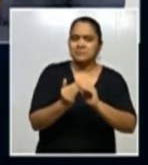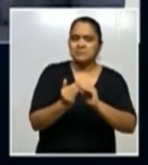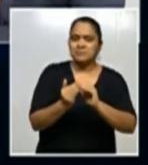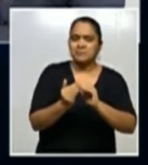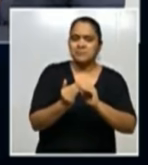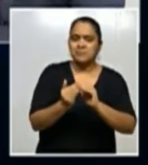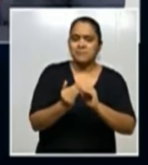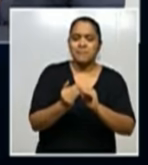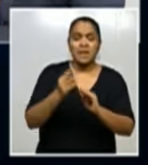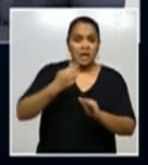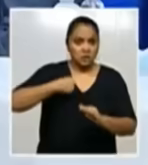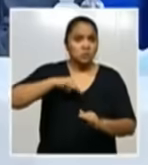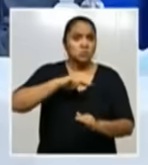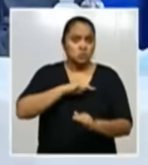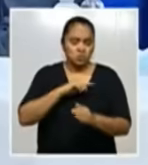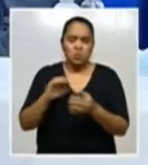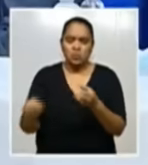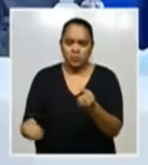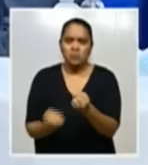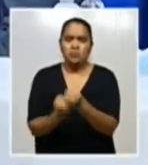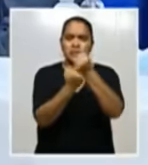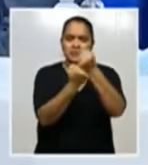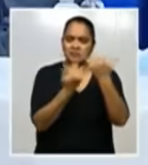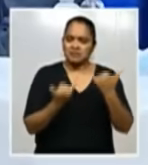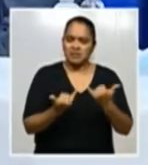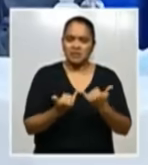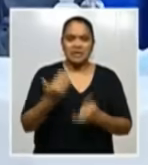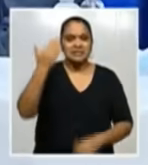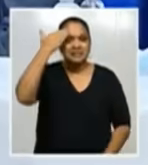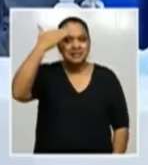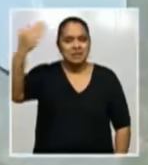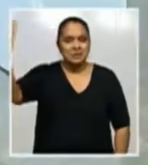es lo que yo le podría aportar en este momento. Saludos.